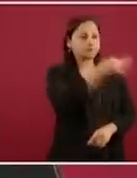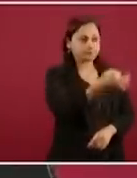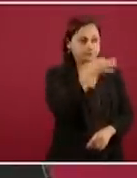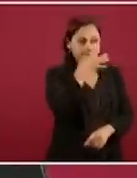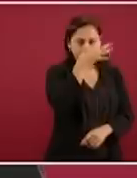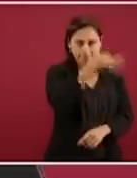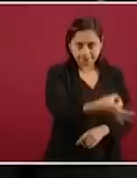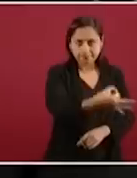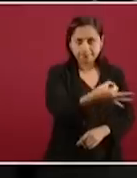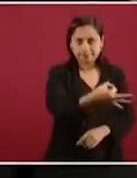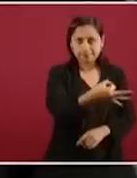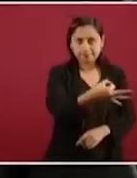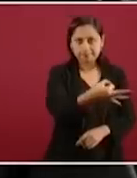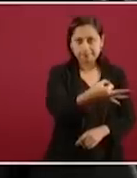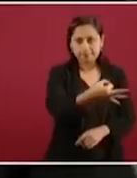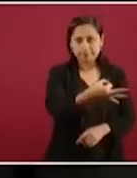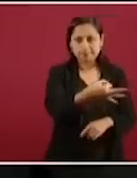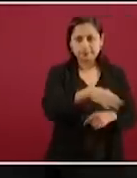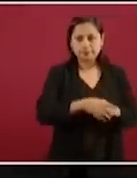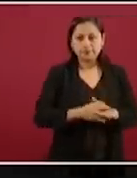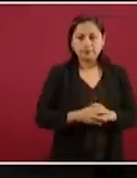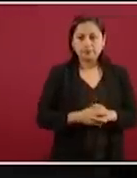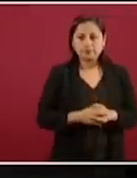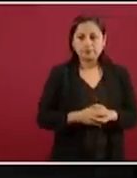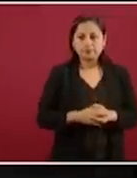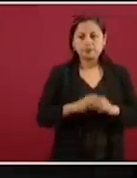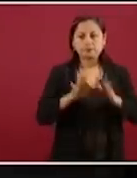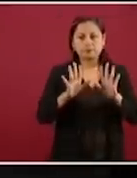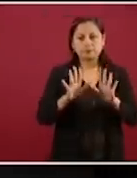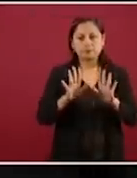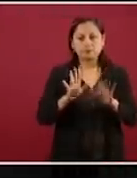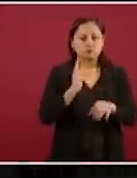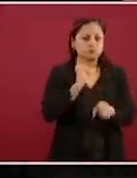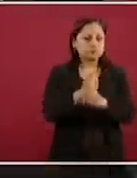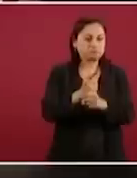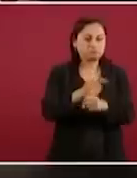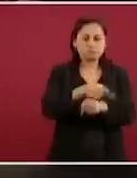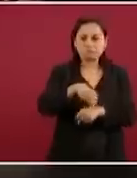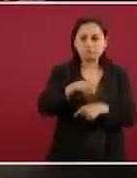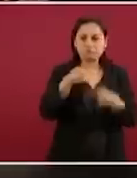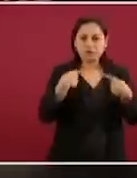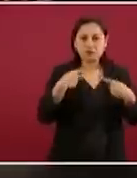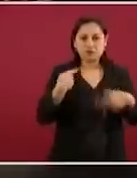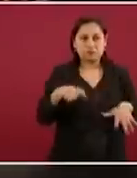y hay que ahuyentar a los coyotes